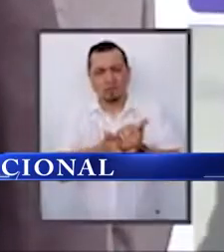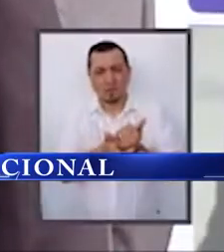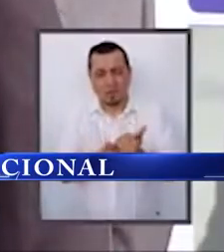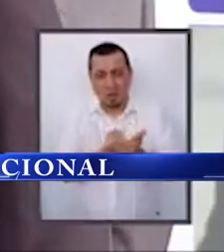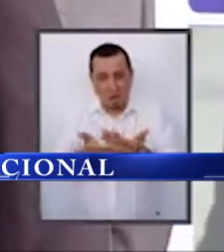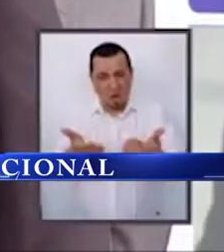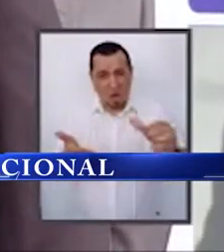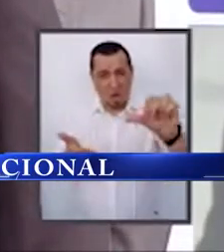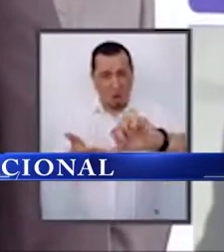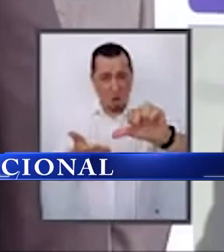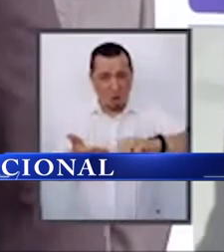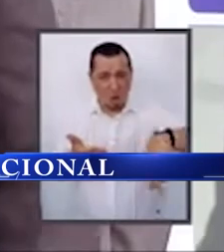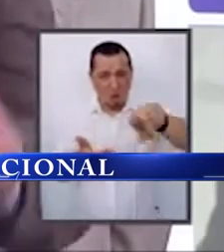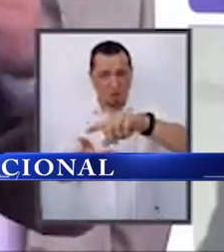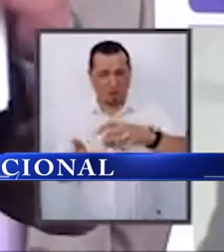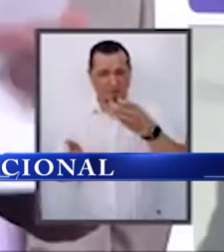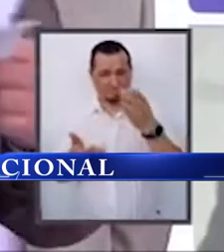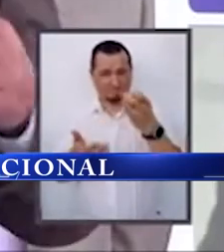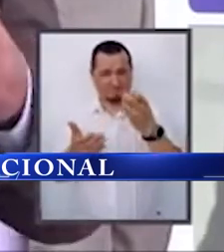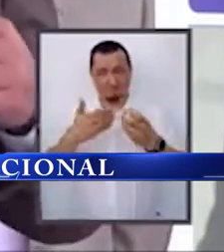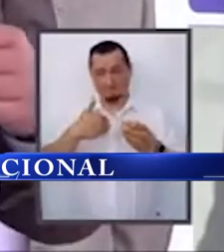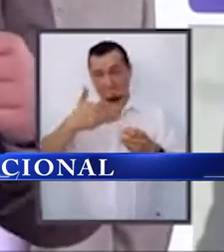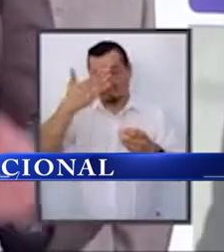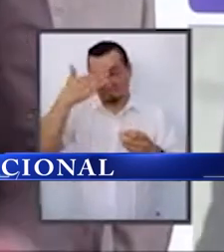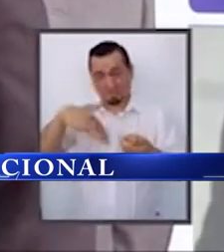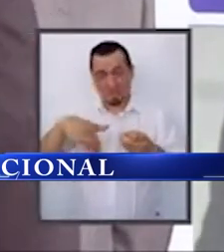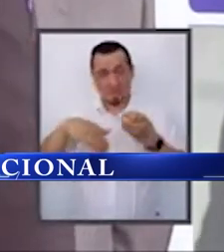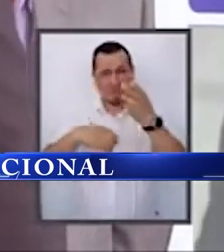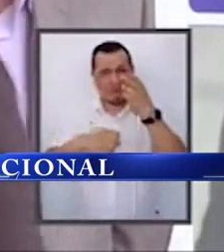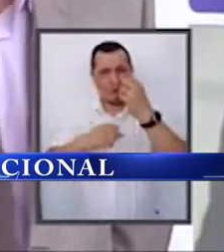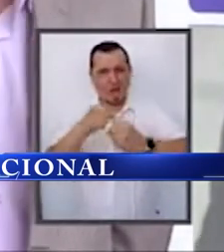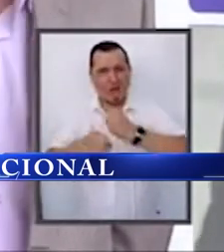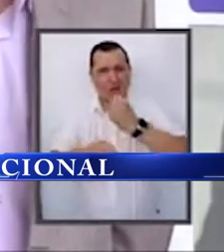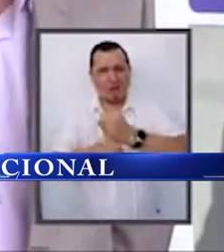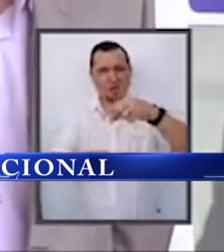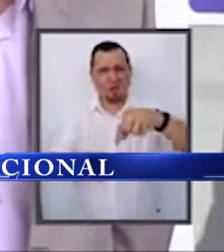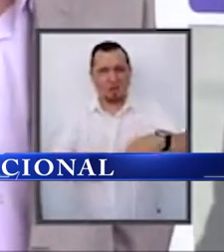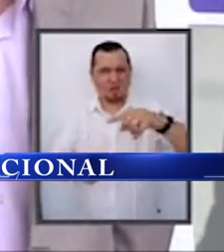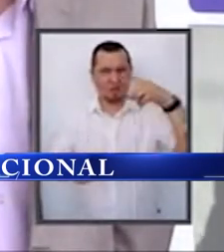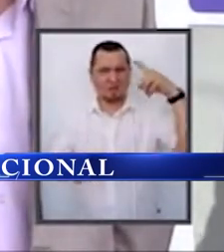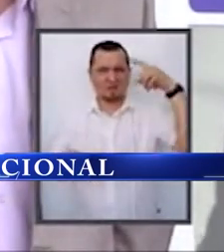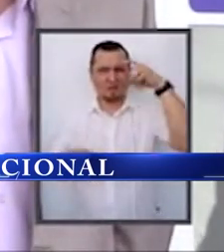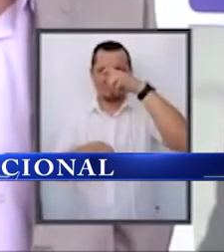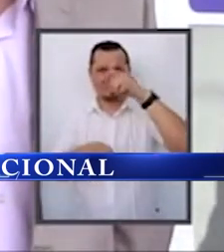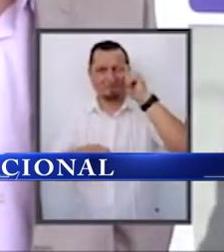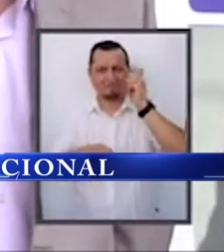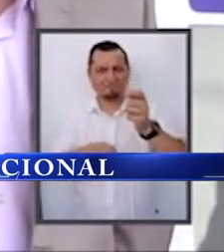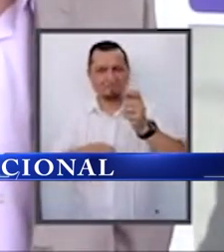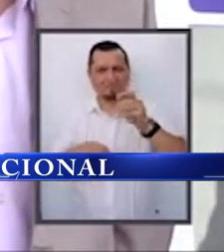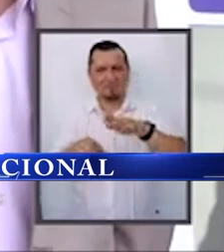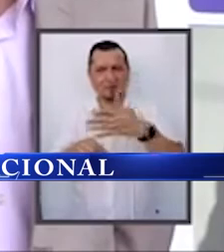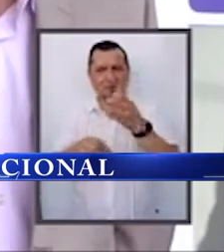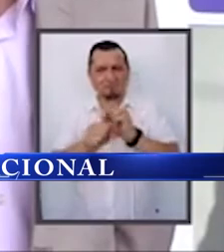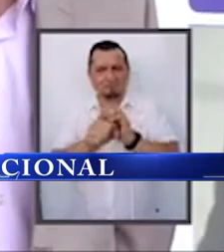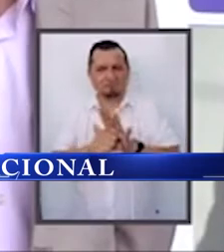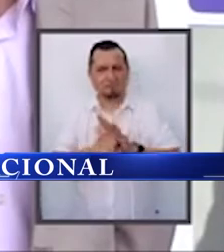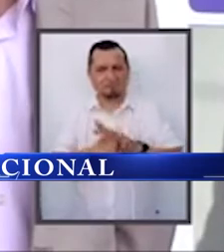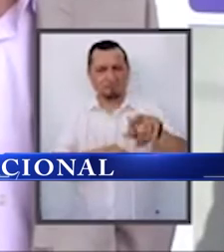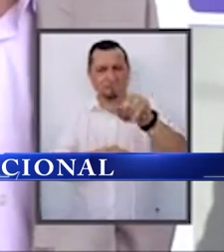médicos en nuestro país, a nivel internacional, por supuesto, no podía venir el día de hoy